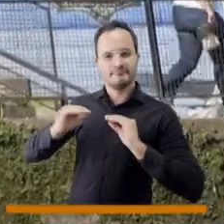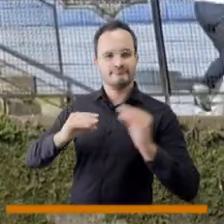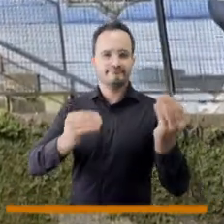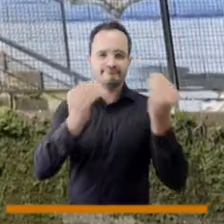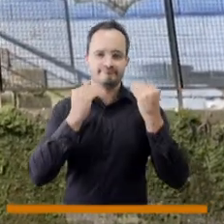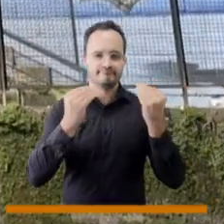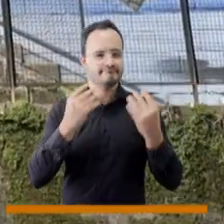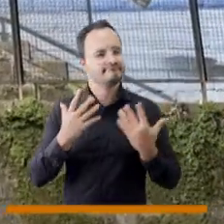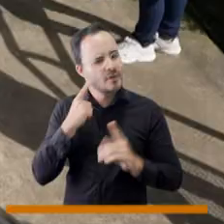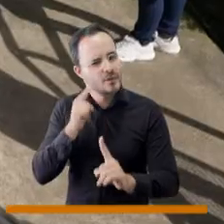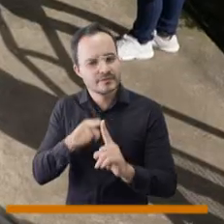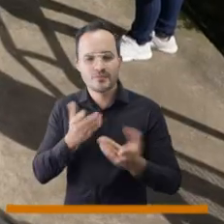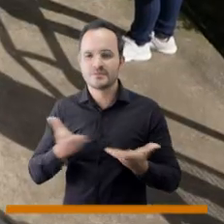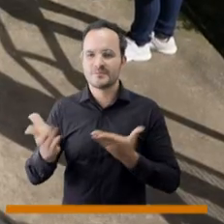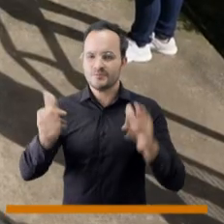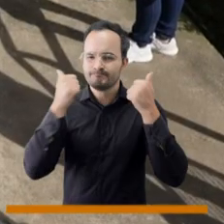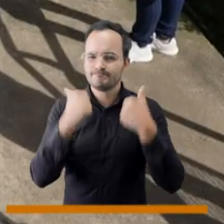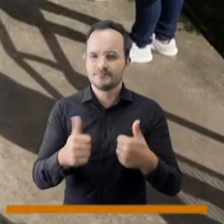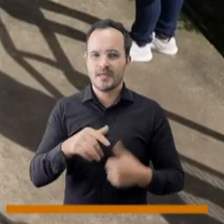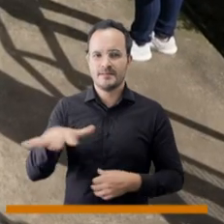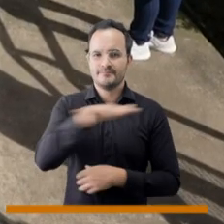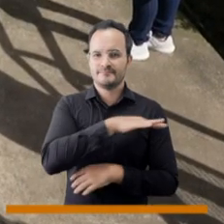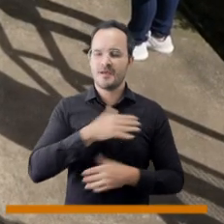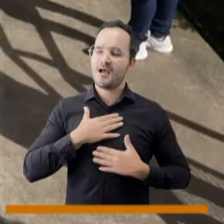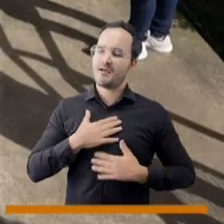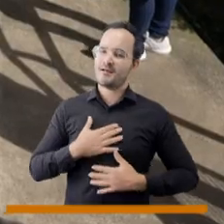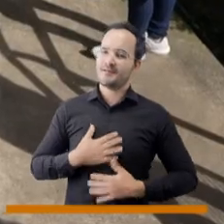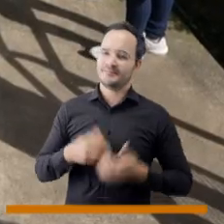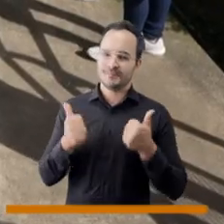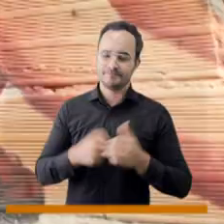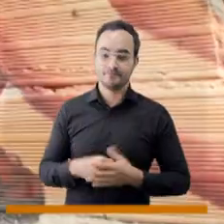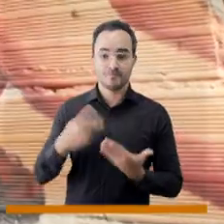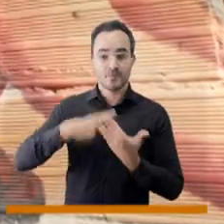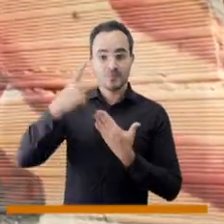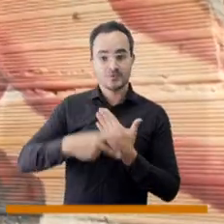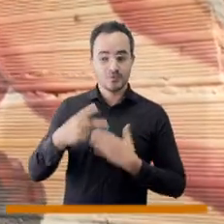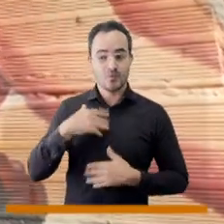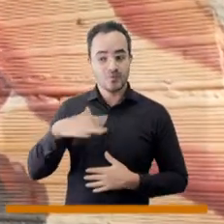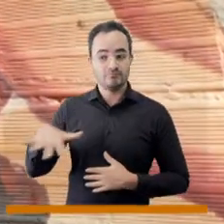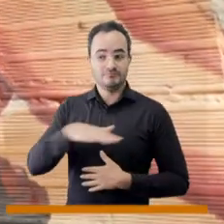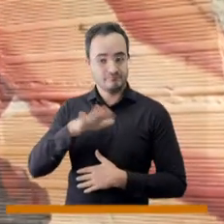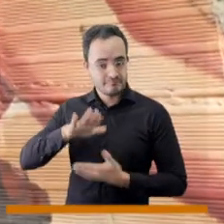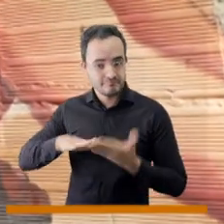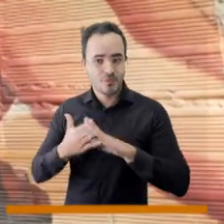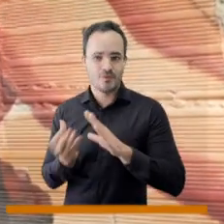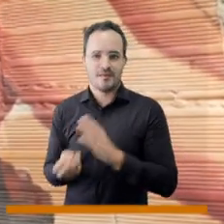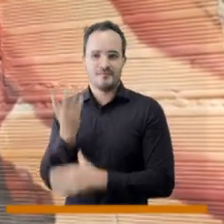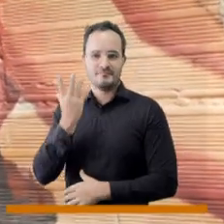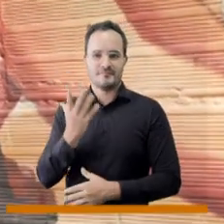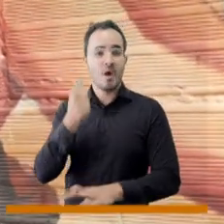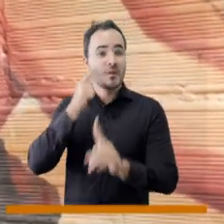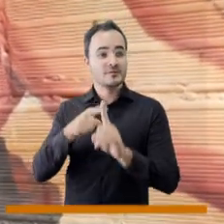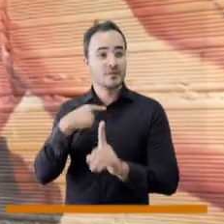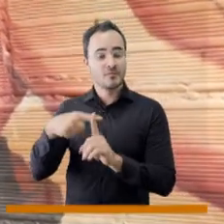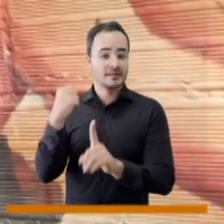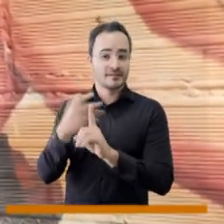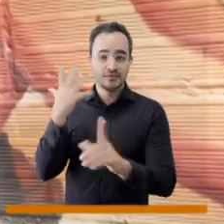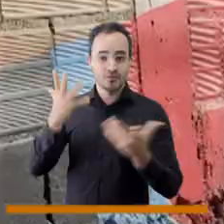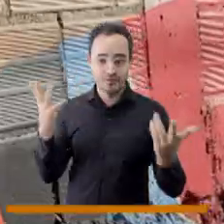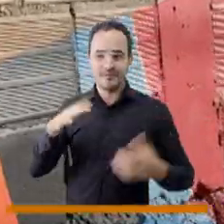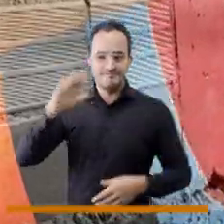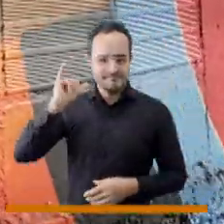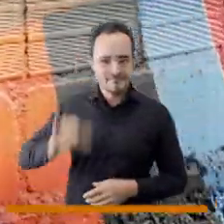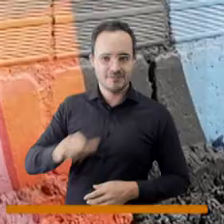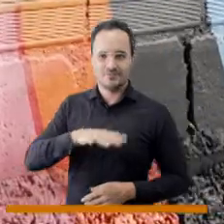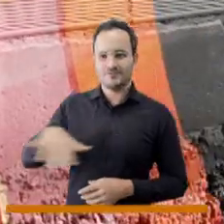brindarle un servicio muy bueno al turista. Este es un proyecto de la comunidad y para la comunidad.